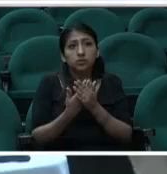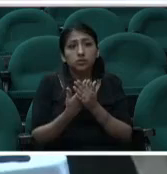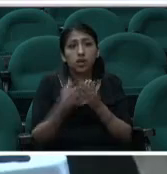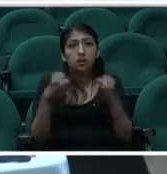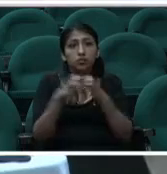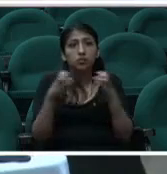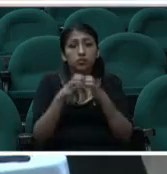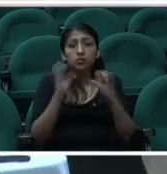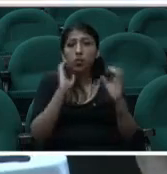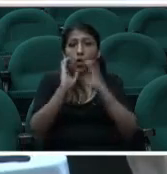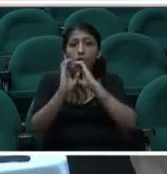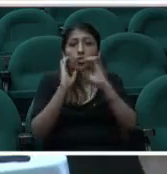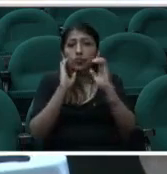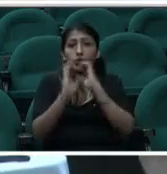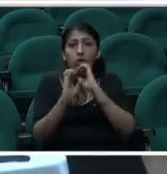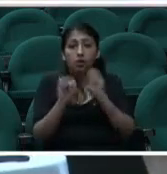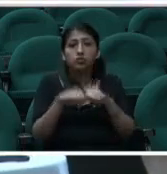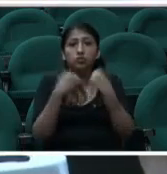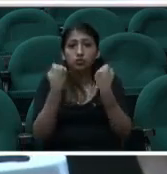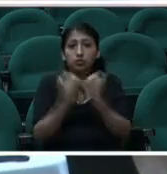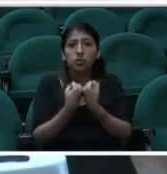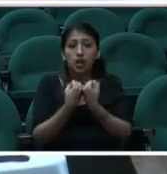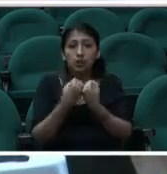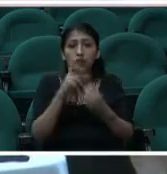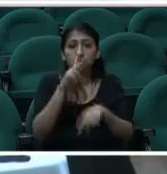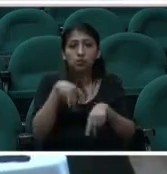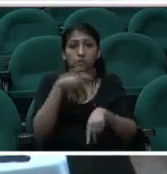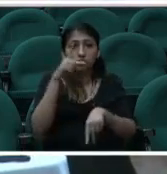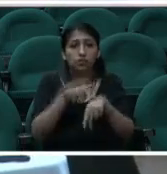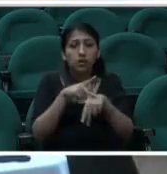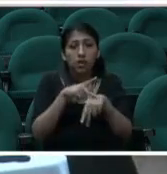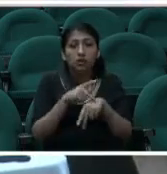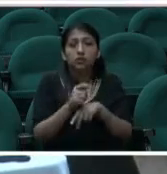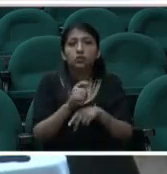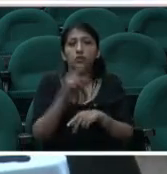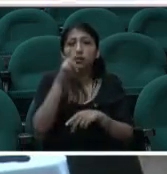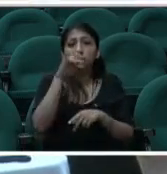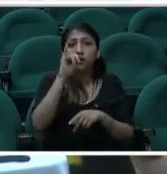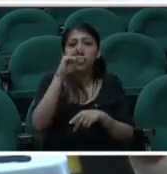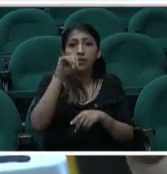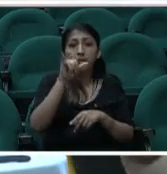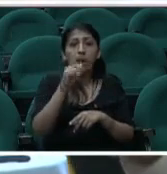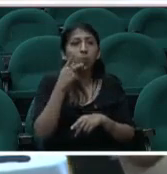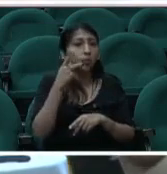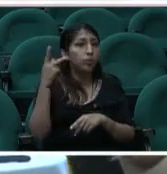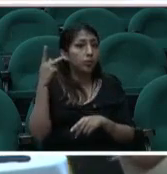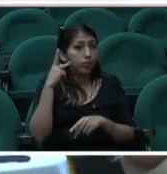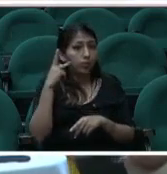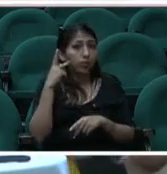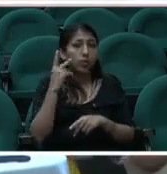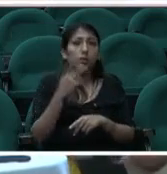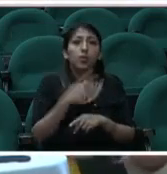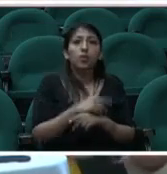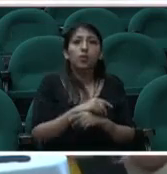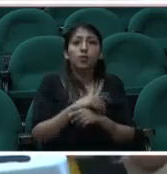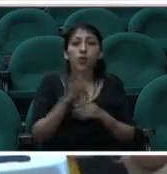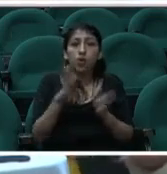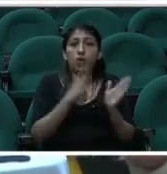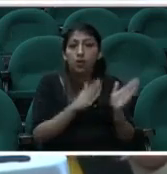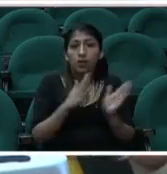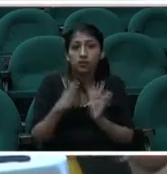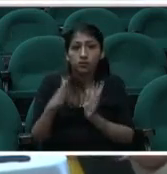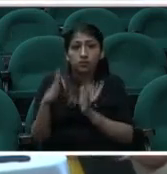la asociación de comunicadores sociales periodistas profesionales de pastaza prima y puyo por la